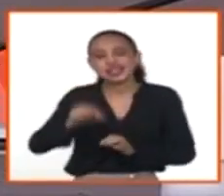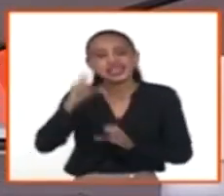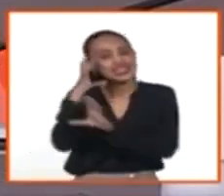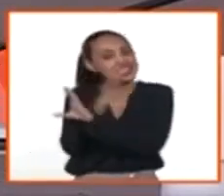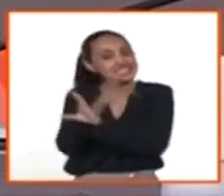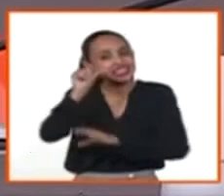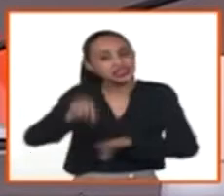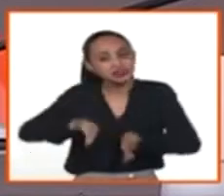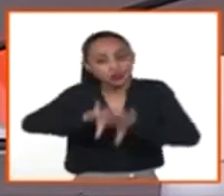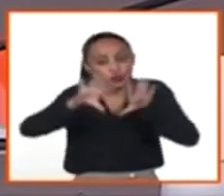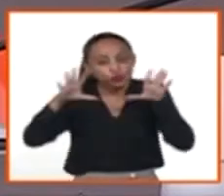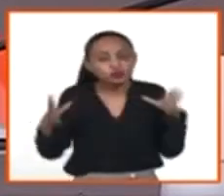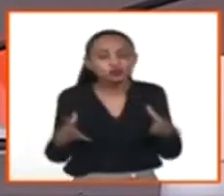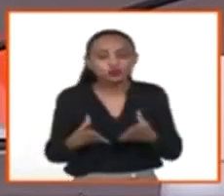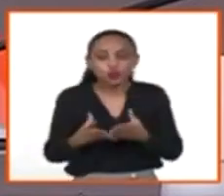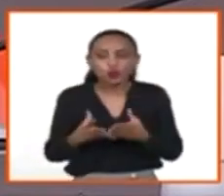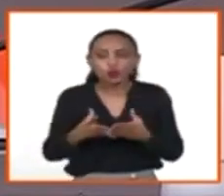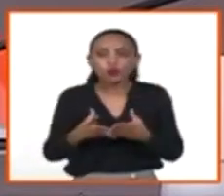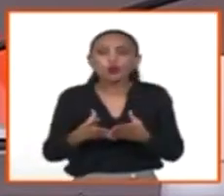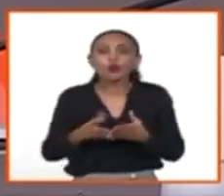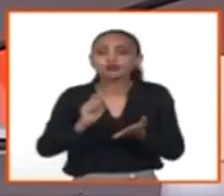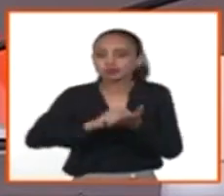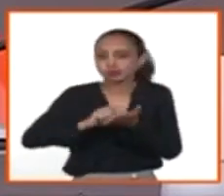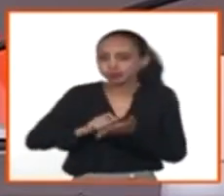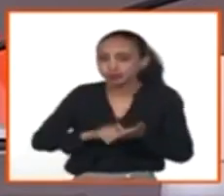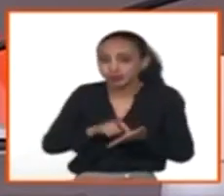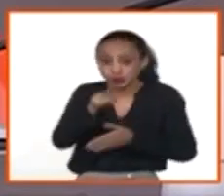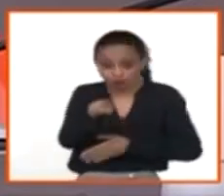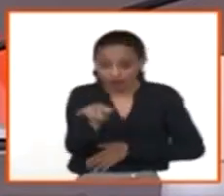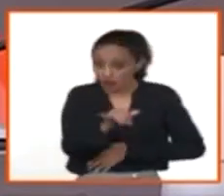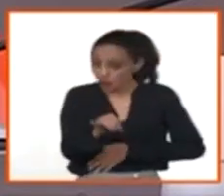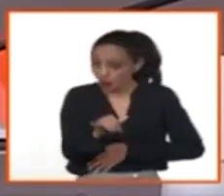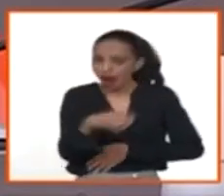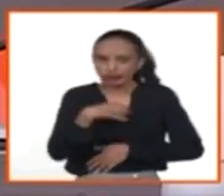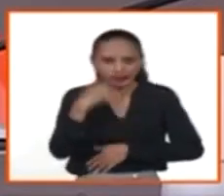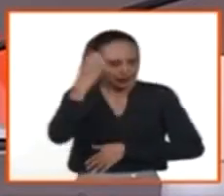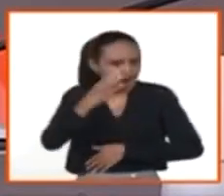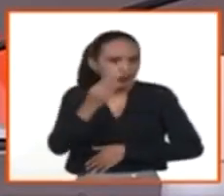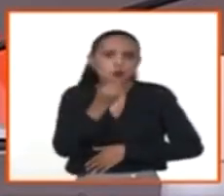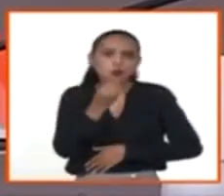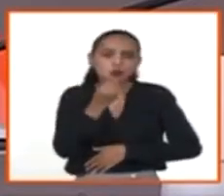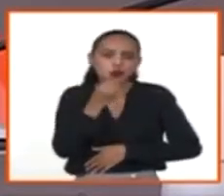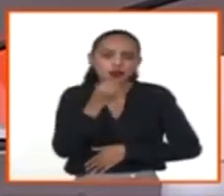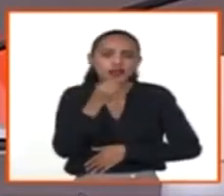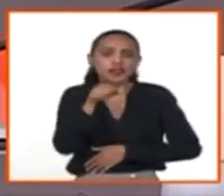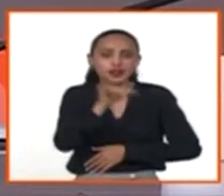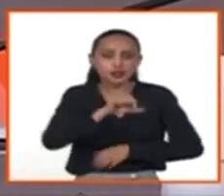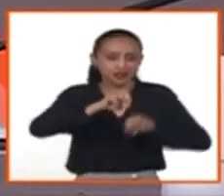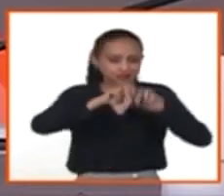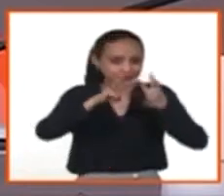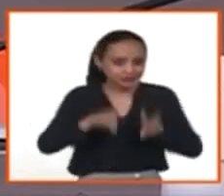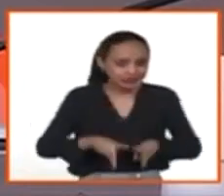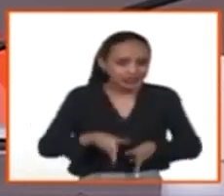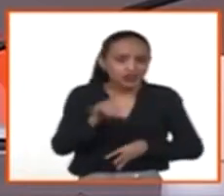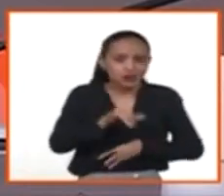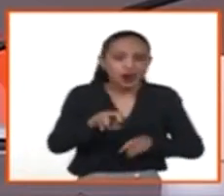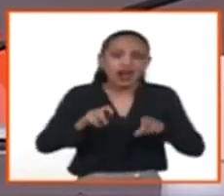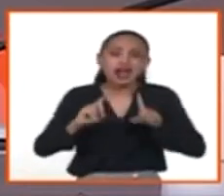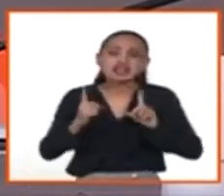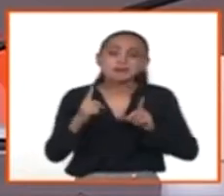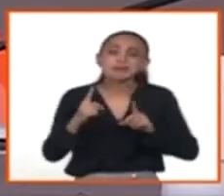de todos los que tienen que aportar a esto y la de usted. Si usted tiene opinión, puede ir al sitio de la Asamblea Nacional, también